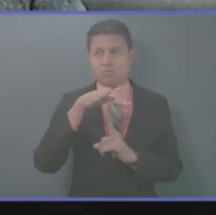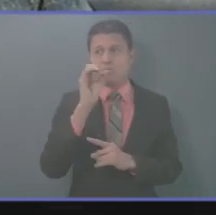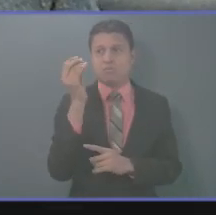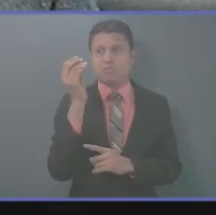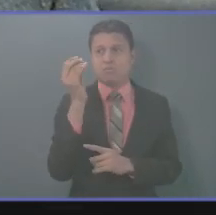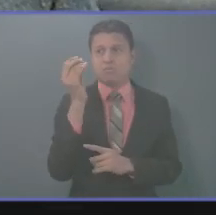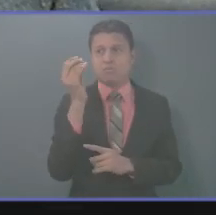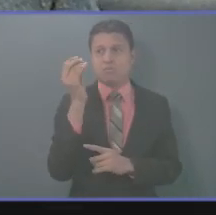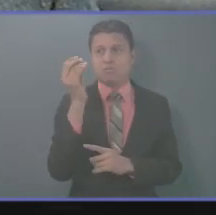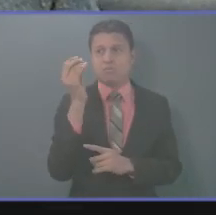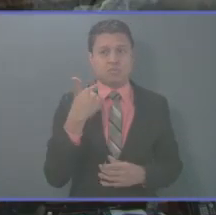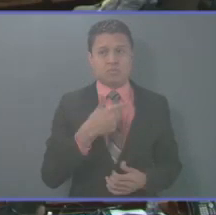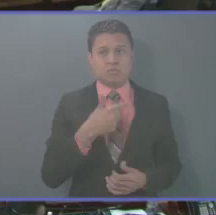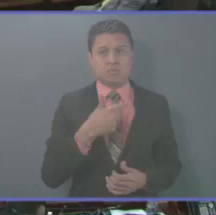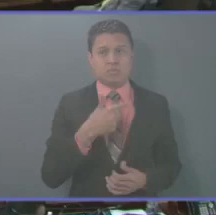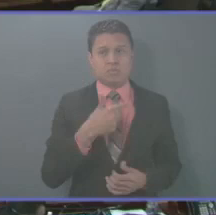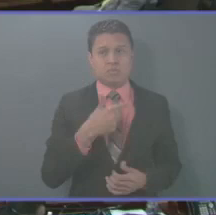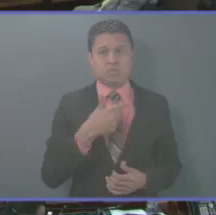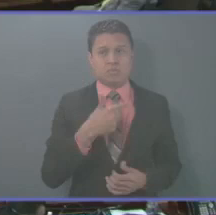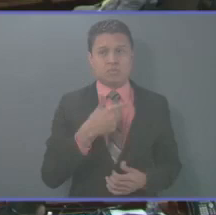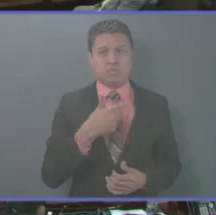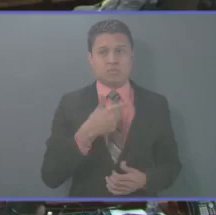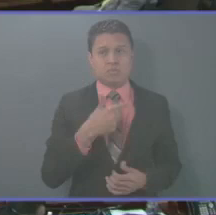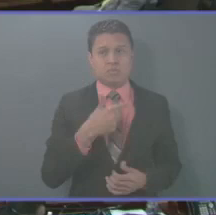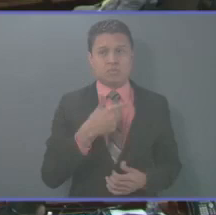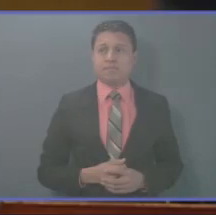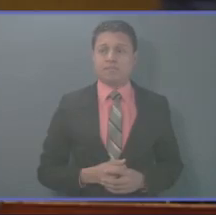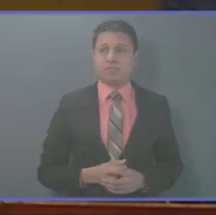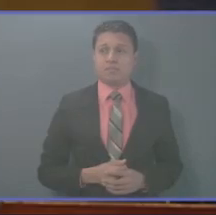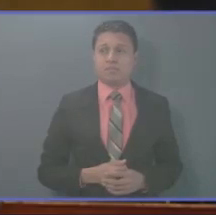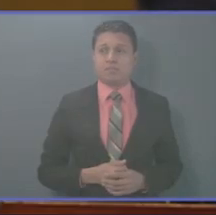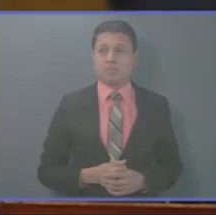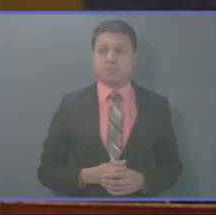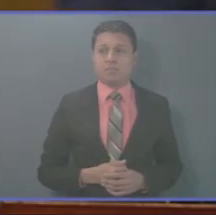Gracias, presidente. Ok. Vamos a hacer las...